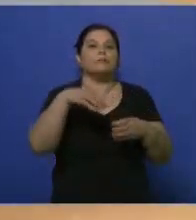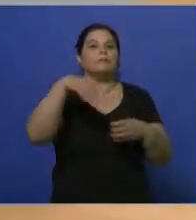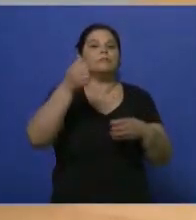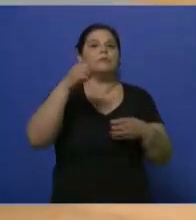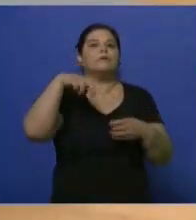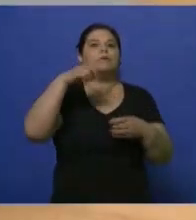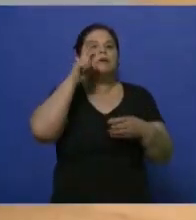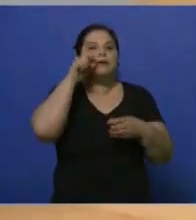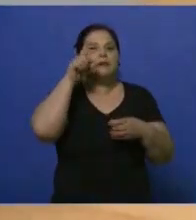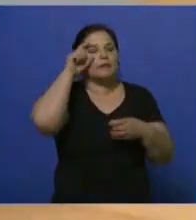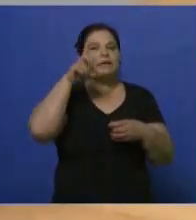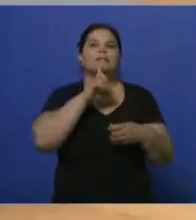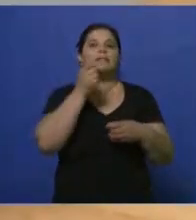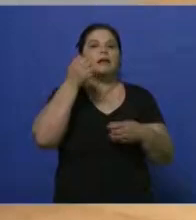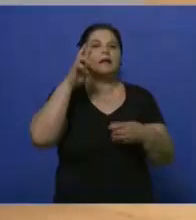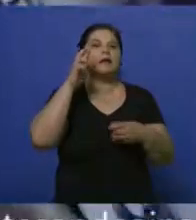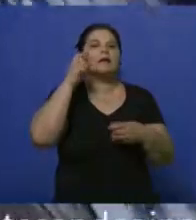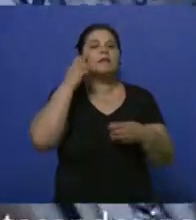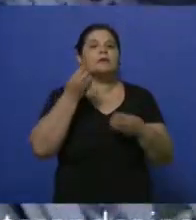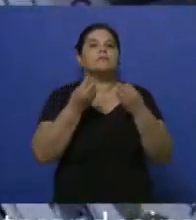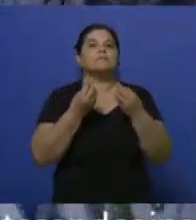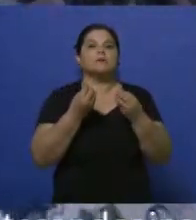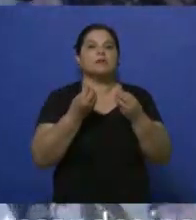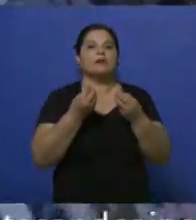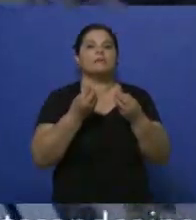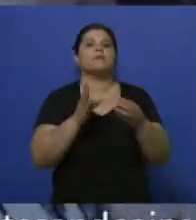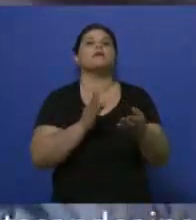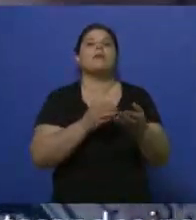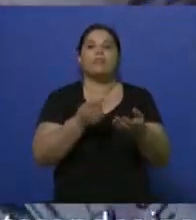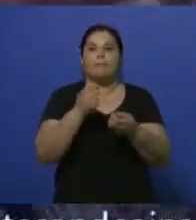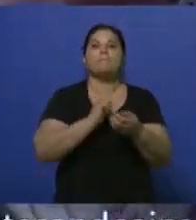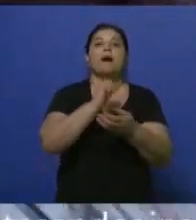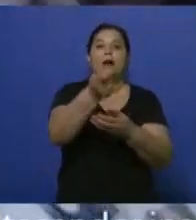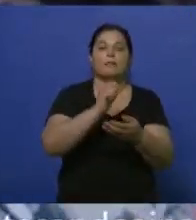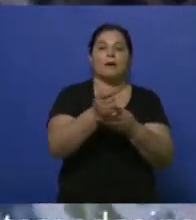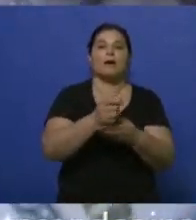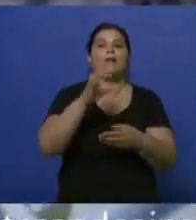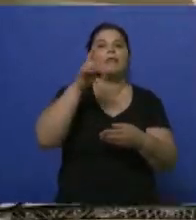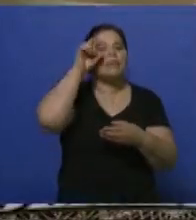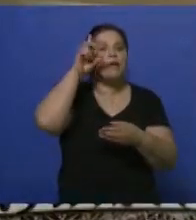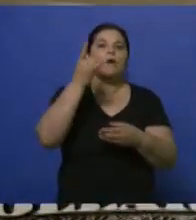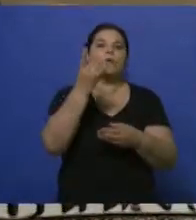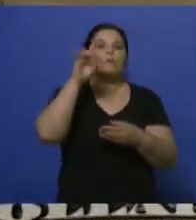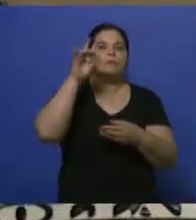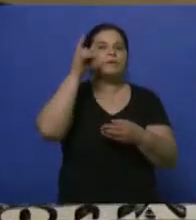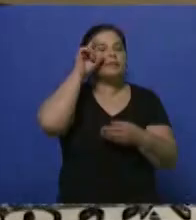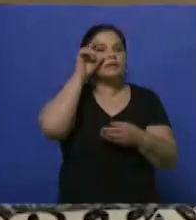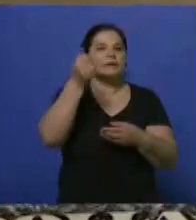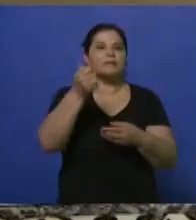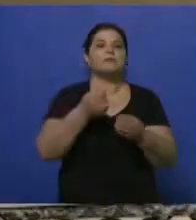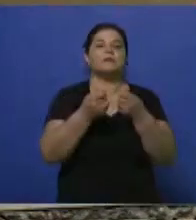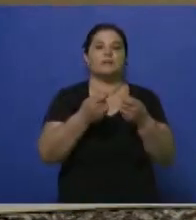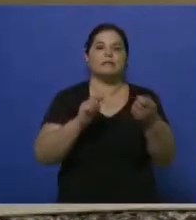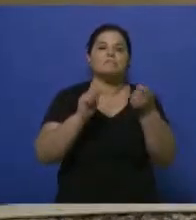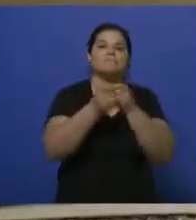competitivo que permita generar divisas por exportaciones para pagar la deuda, especialmente para pagar la deuda que contrajo el gobierno argentino. Este tipo de